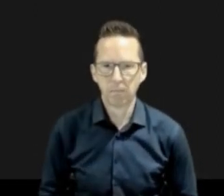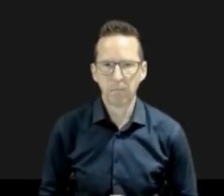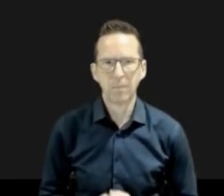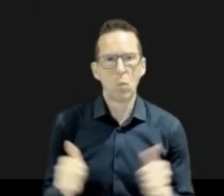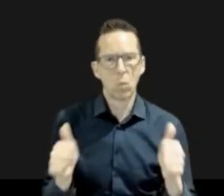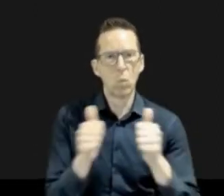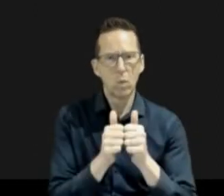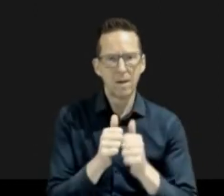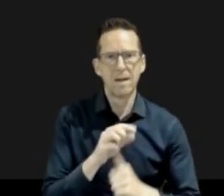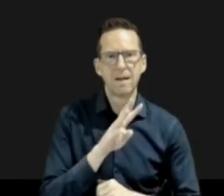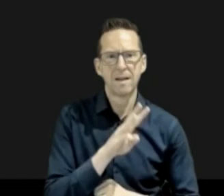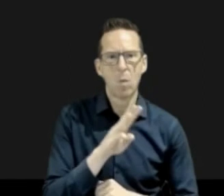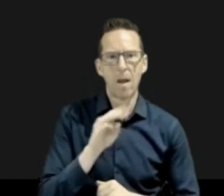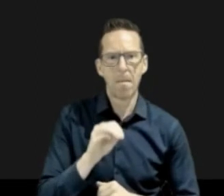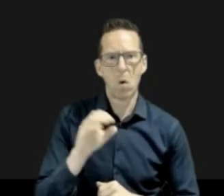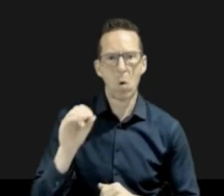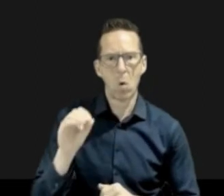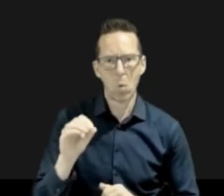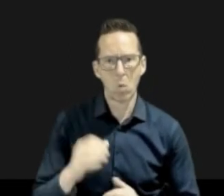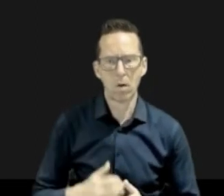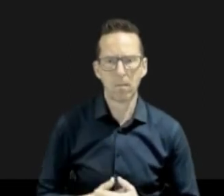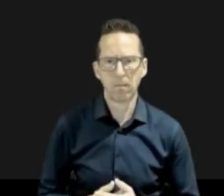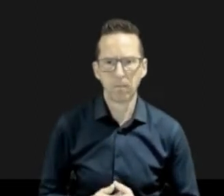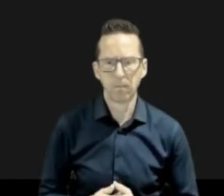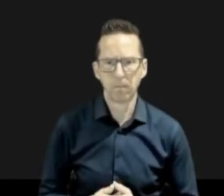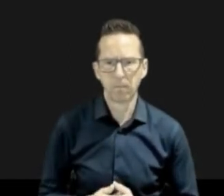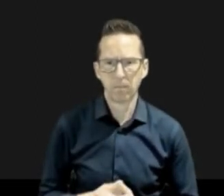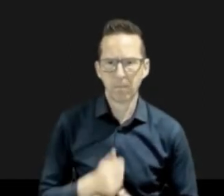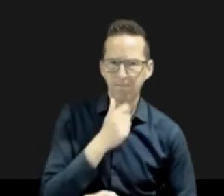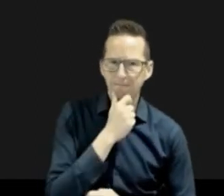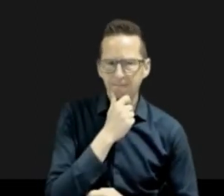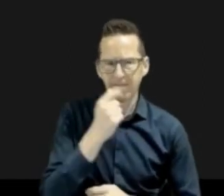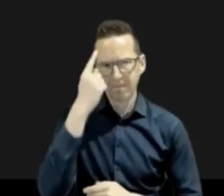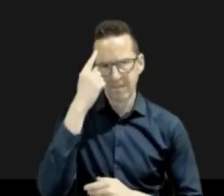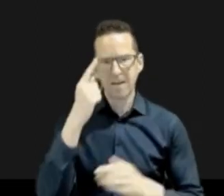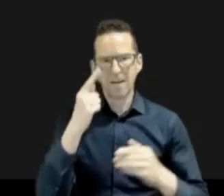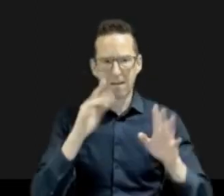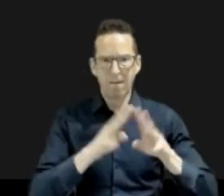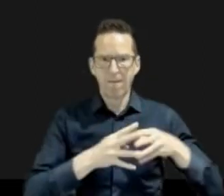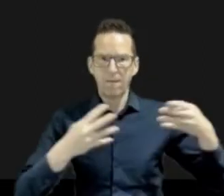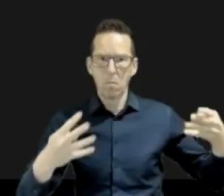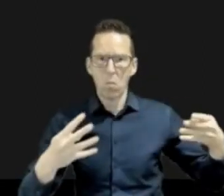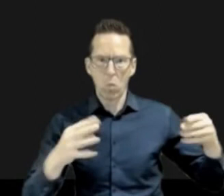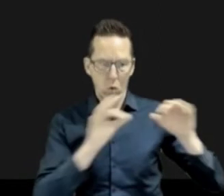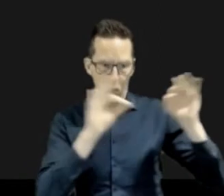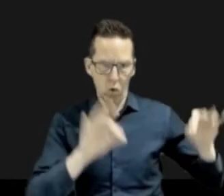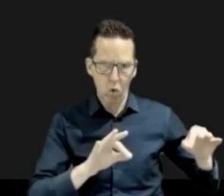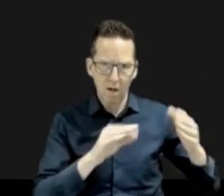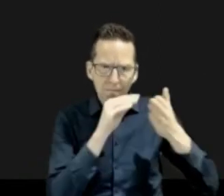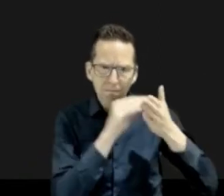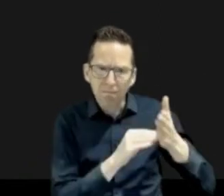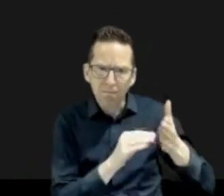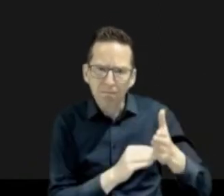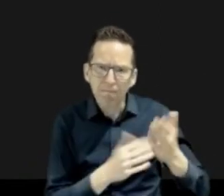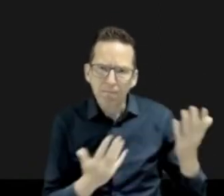programa de reducción de riesgo ha destacado la contribución de los servicios meteorológicos